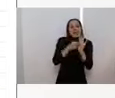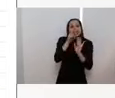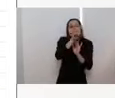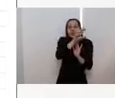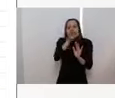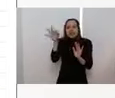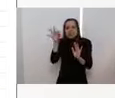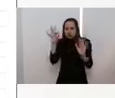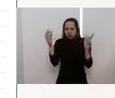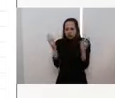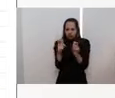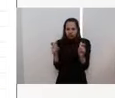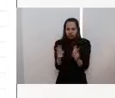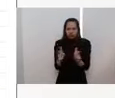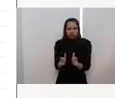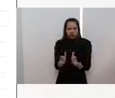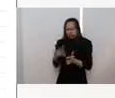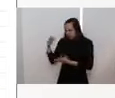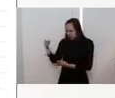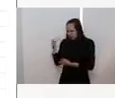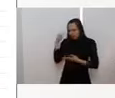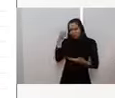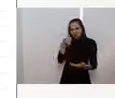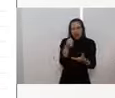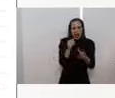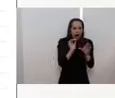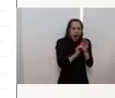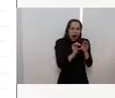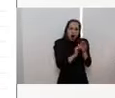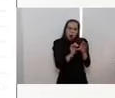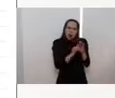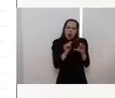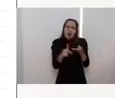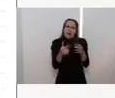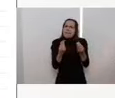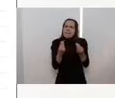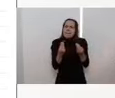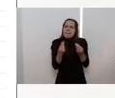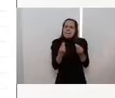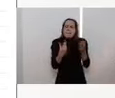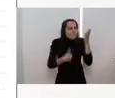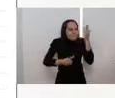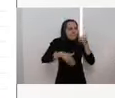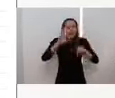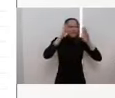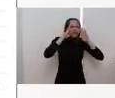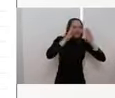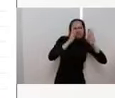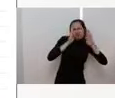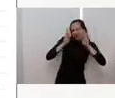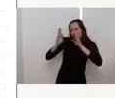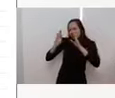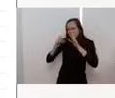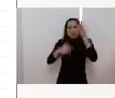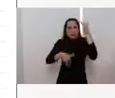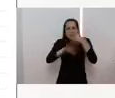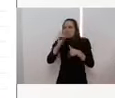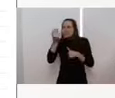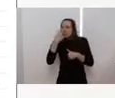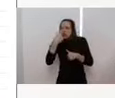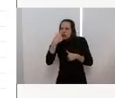esos recursos que se ahorran en que están destinados en mayor cantidad de atención en mejor disposición de medicamentos